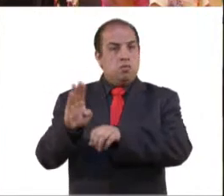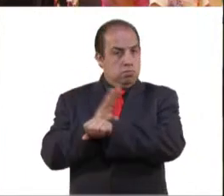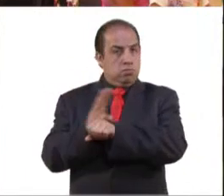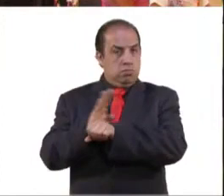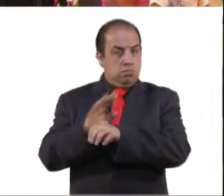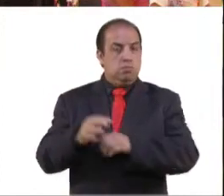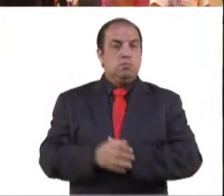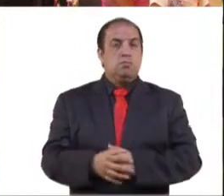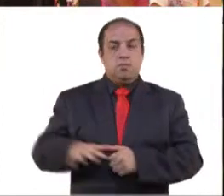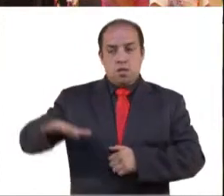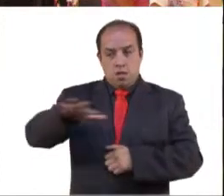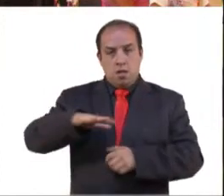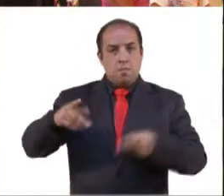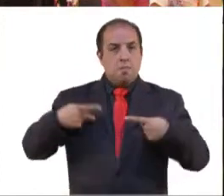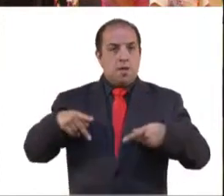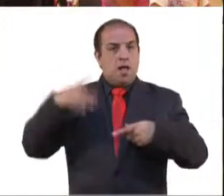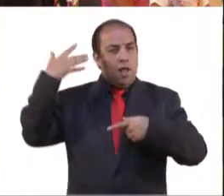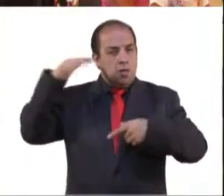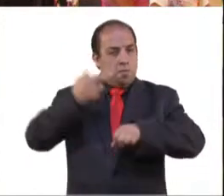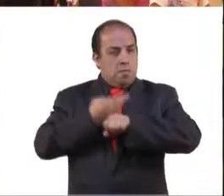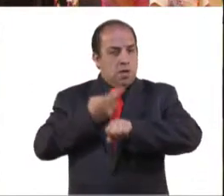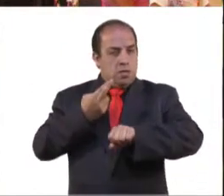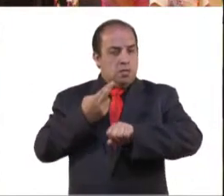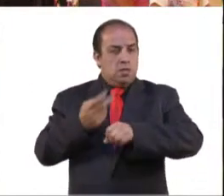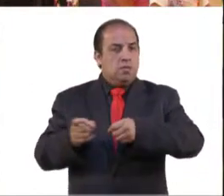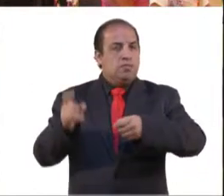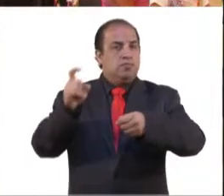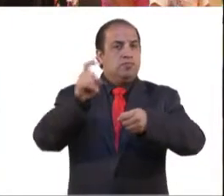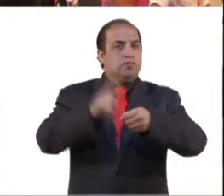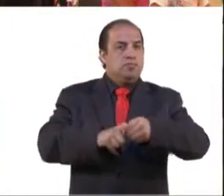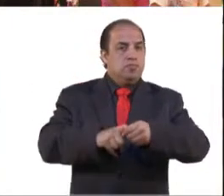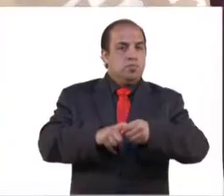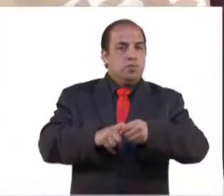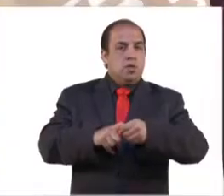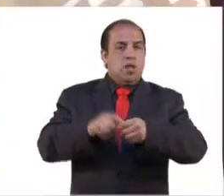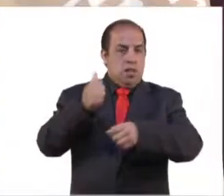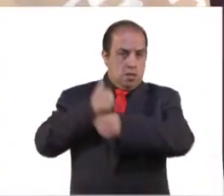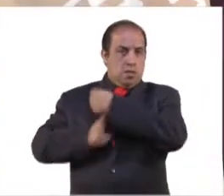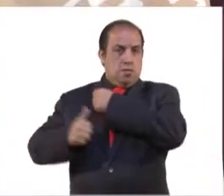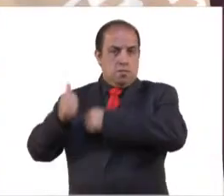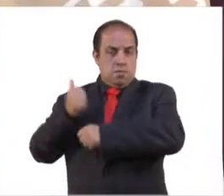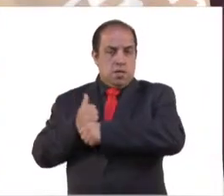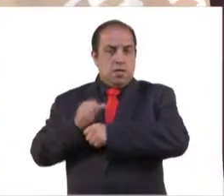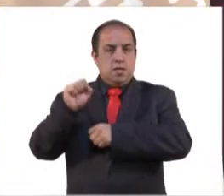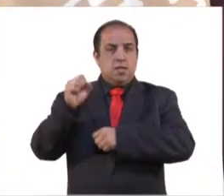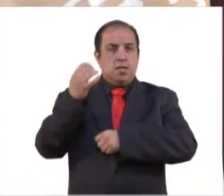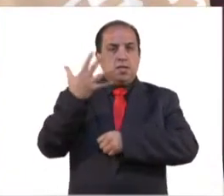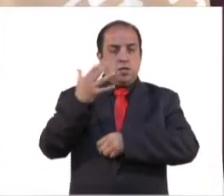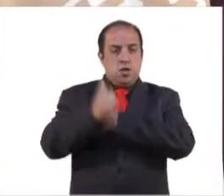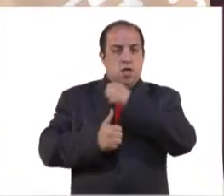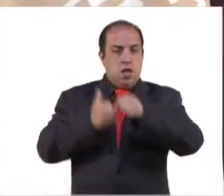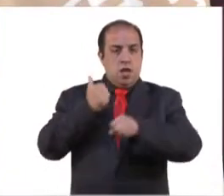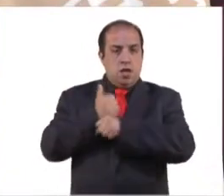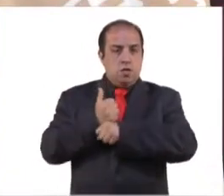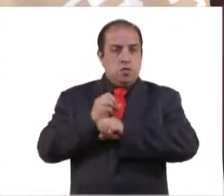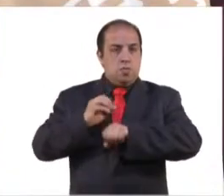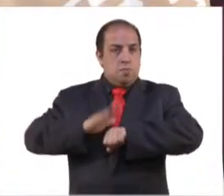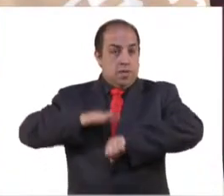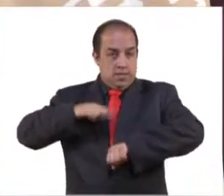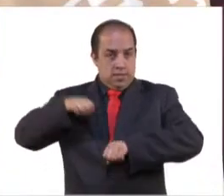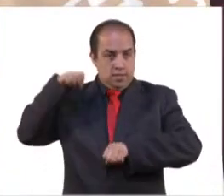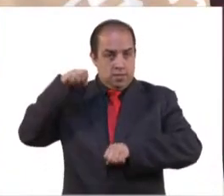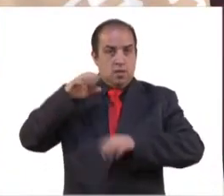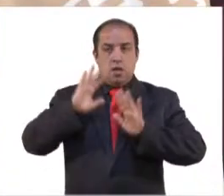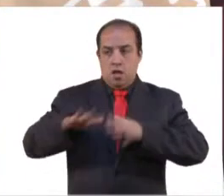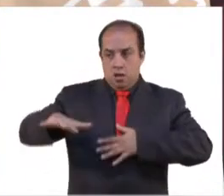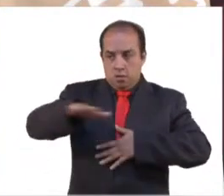son los adultos mayores que se incorporaron a partir del año pasado, 65 años en adelante. Entonces, ellos ya